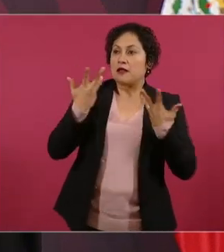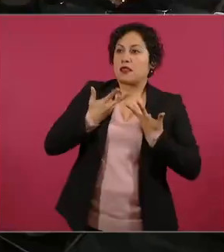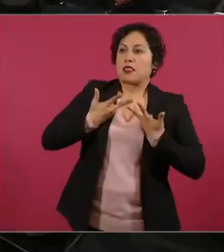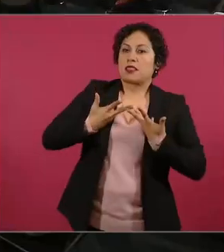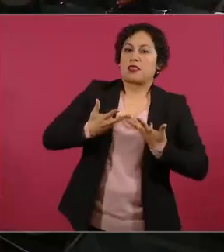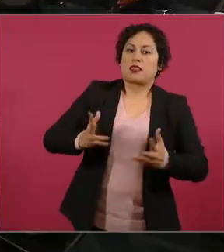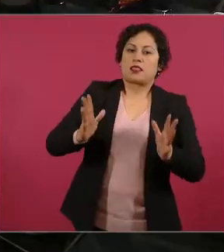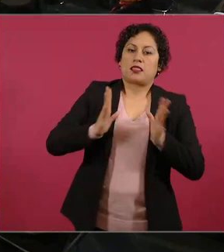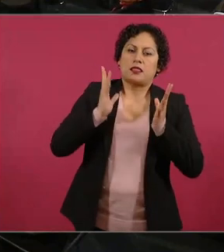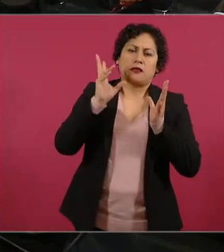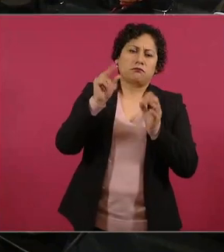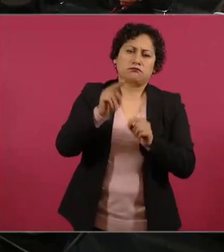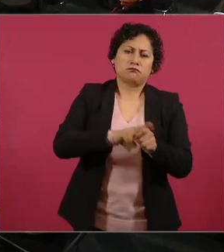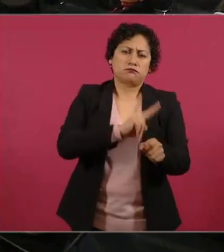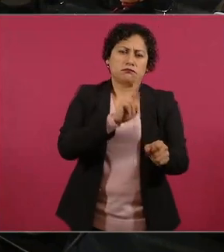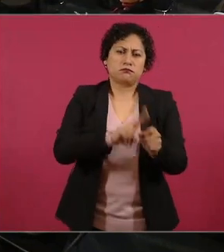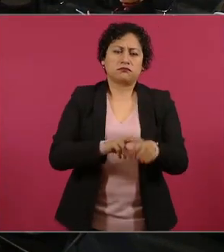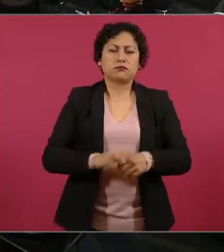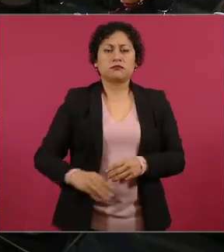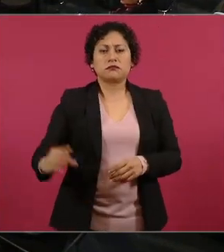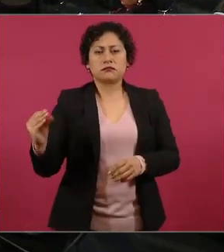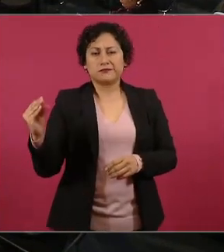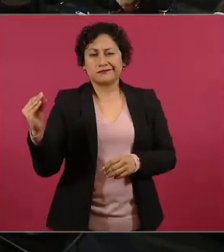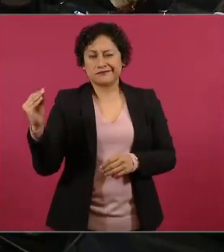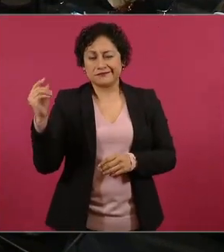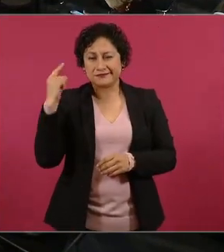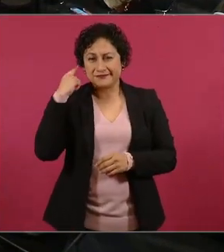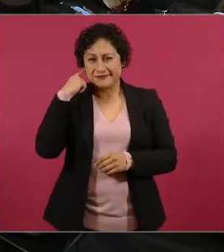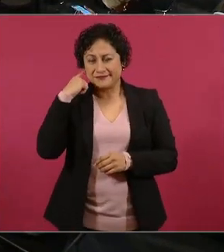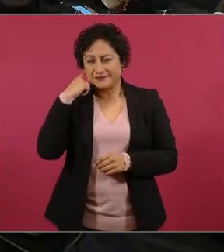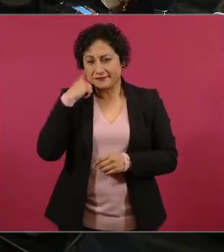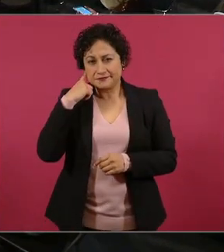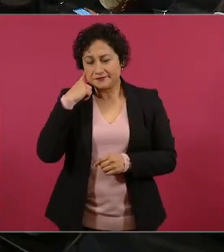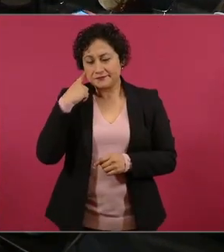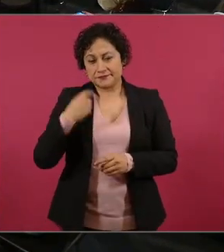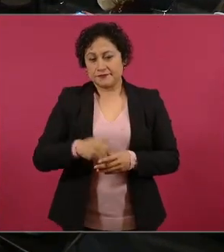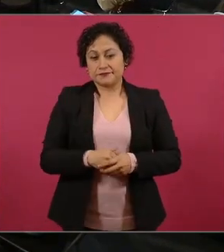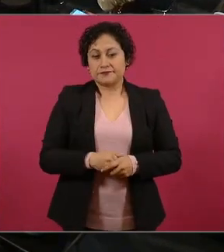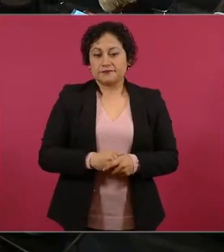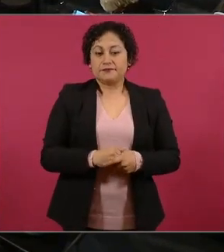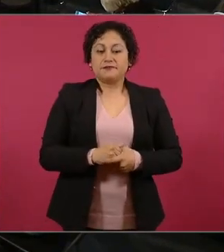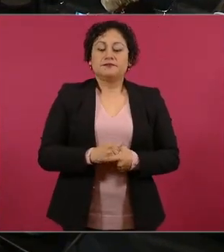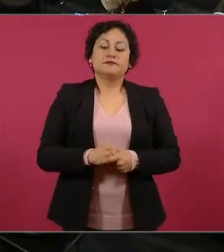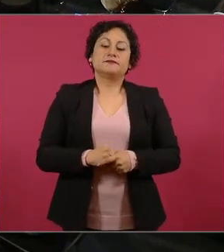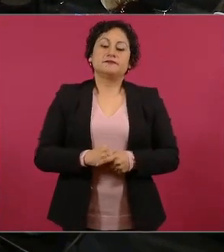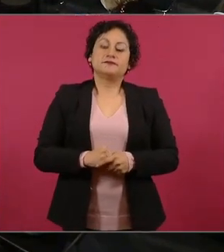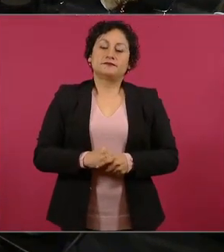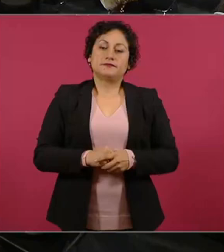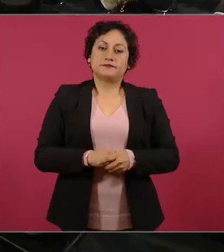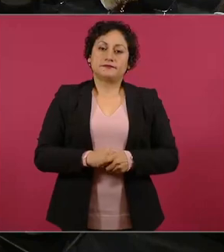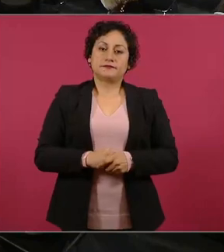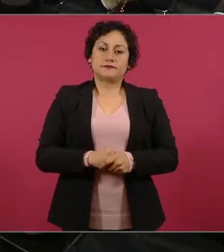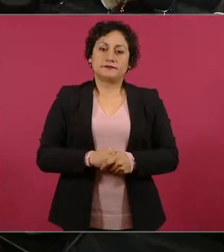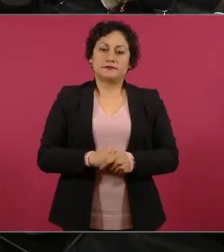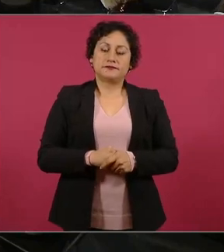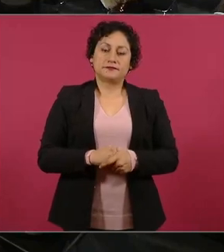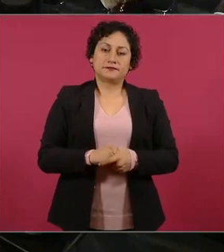investigar, presidente? ¿O apenas? Porque esto ocurrió el viernes. Bueno, se supo el viernes, no sabemos desde cuándo se ocurrió. Ya se